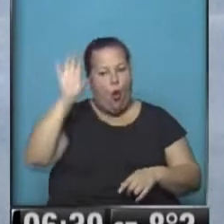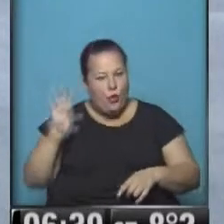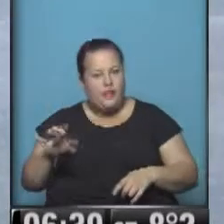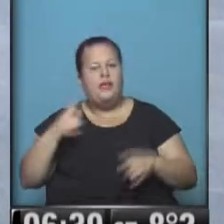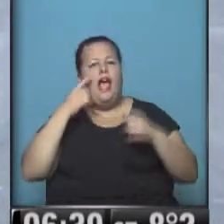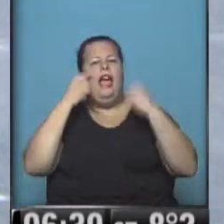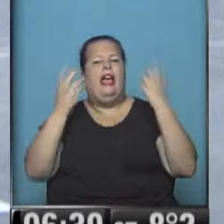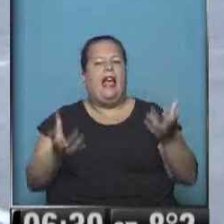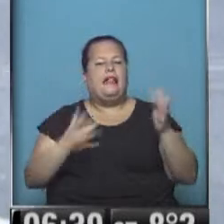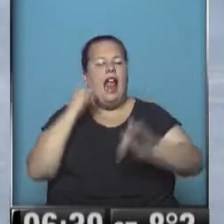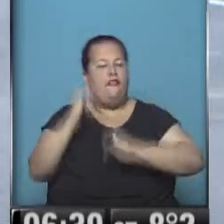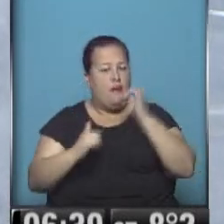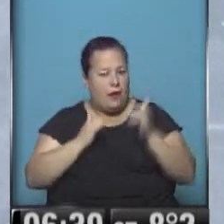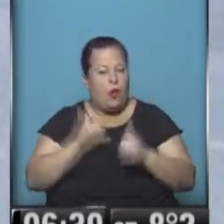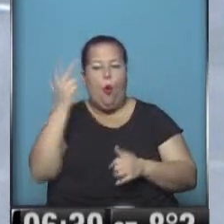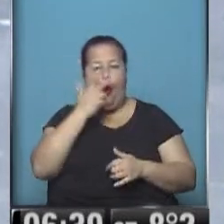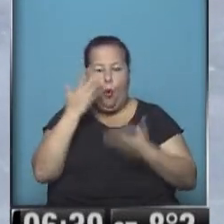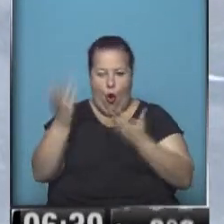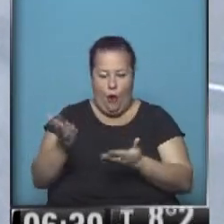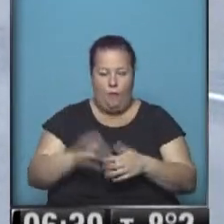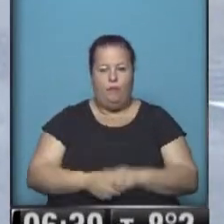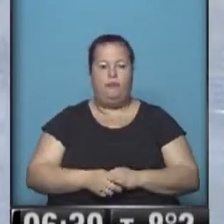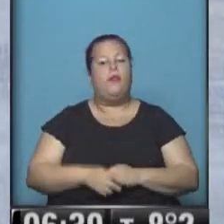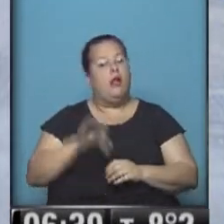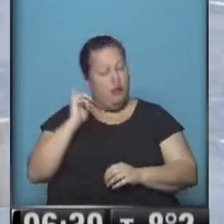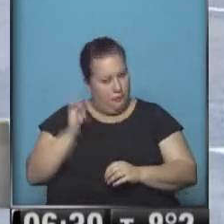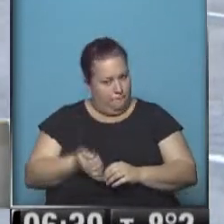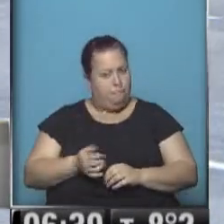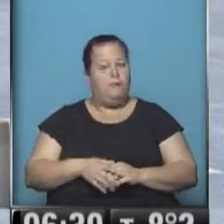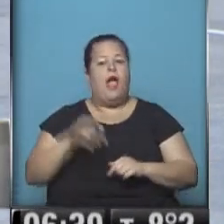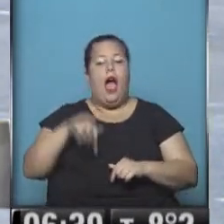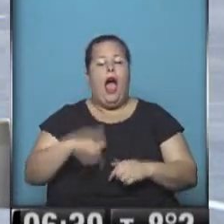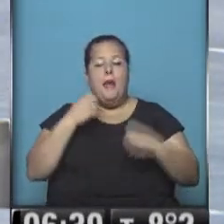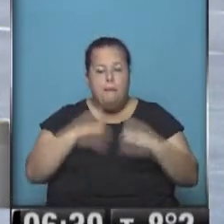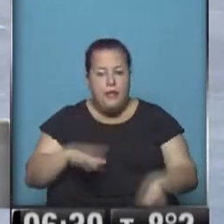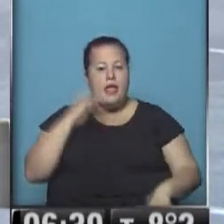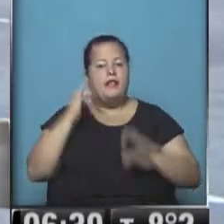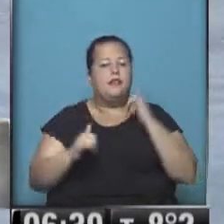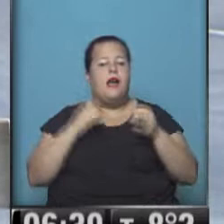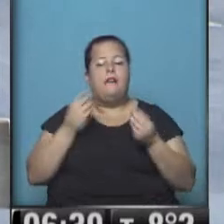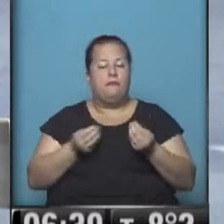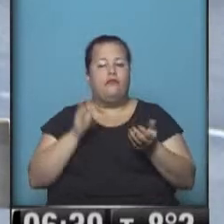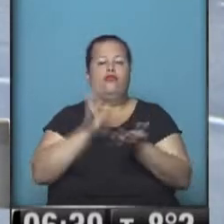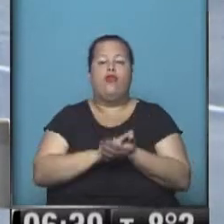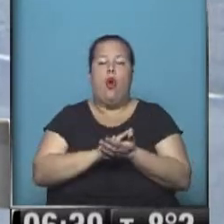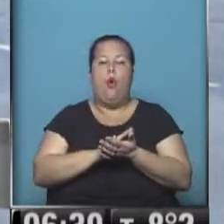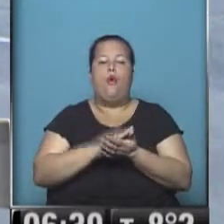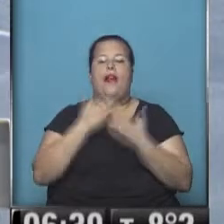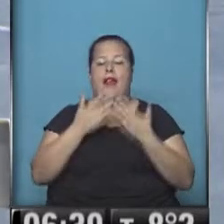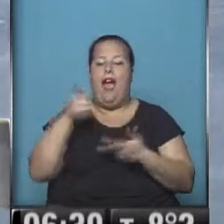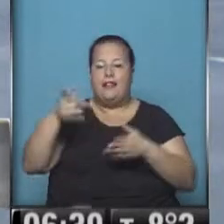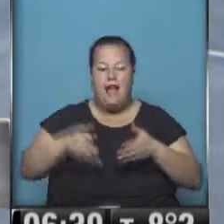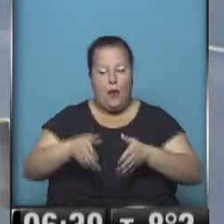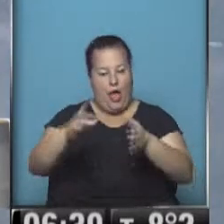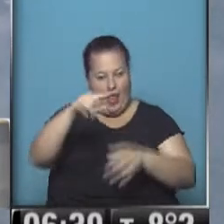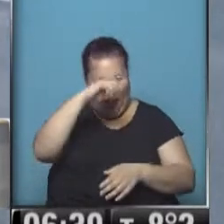cómo esta idea y esa información con lugo para la mano están listos nadie y vamos a comenzar entonces la recorrida a través de la información que haya ya nos